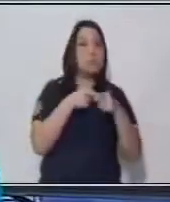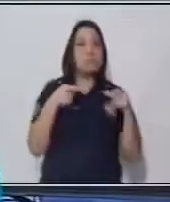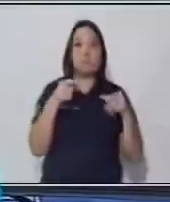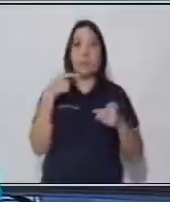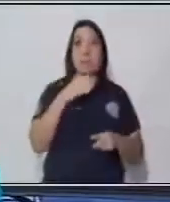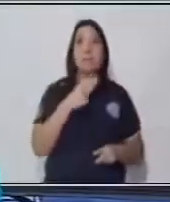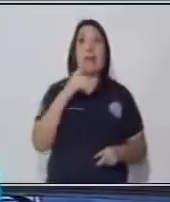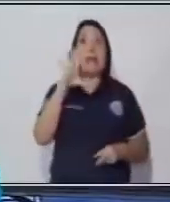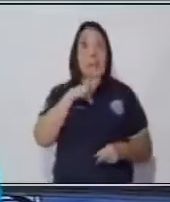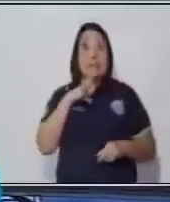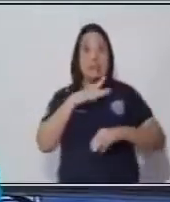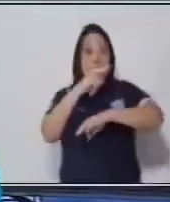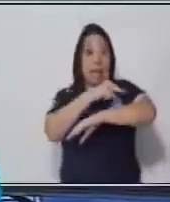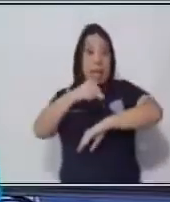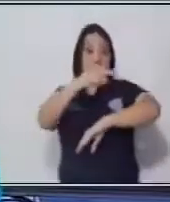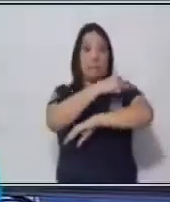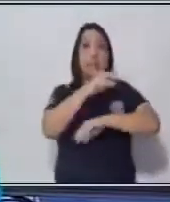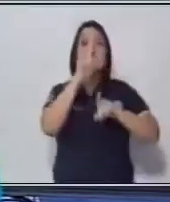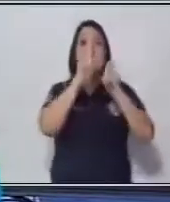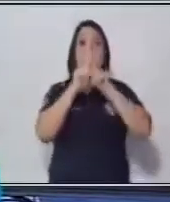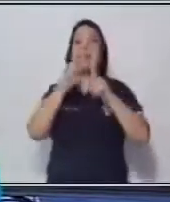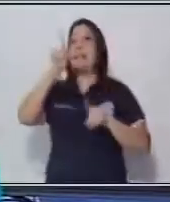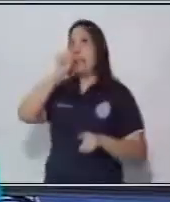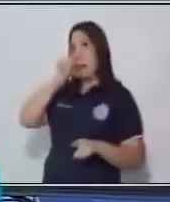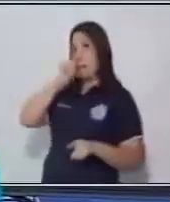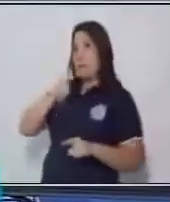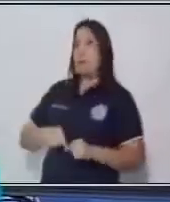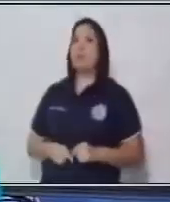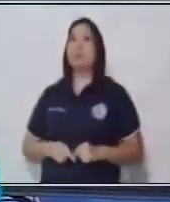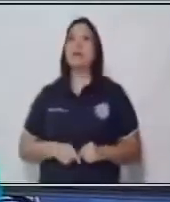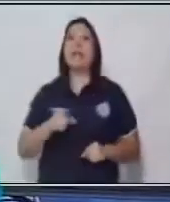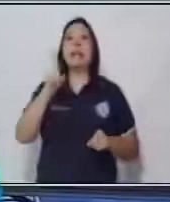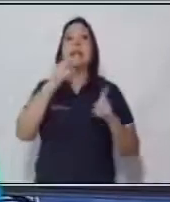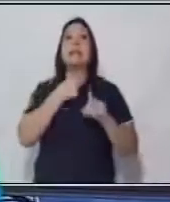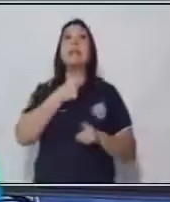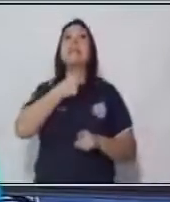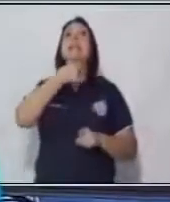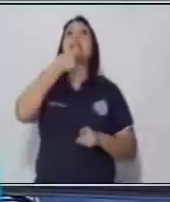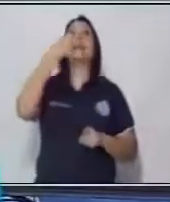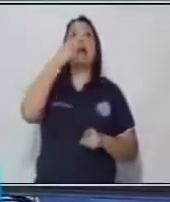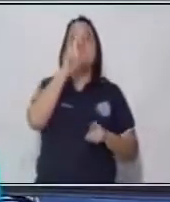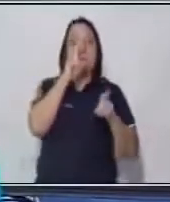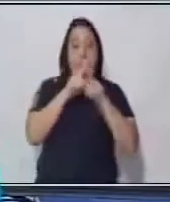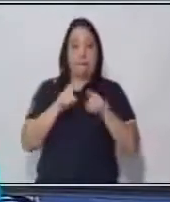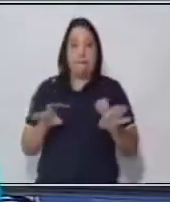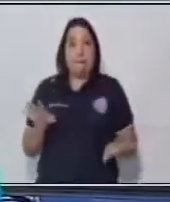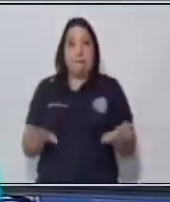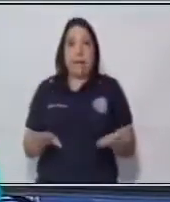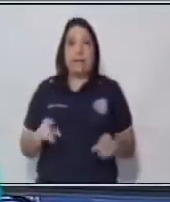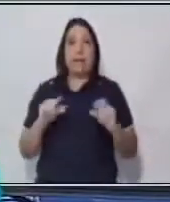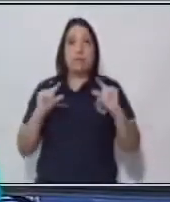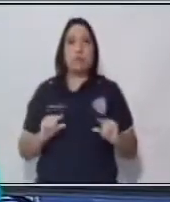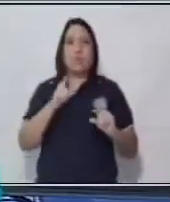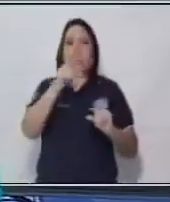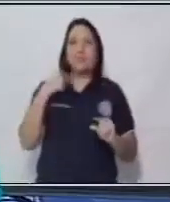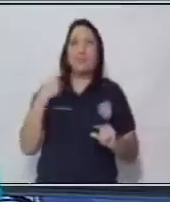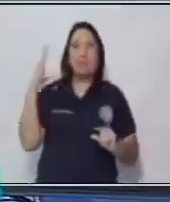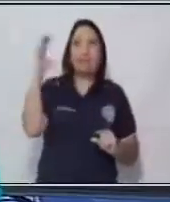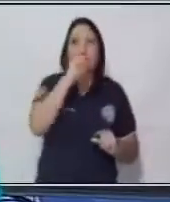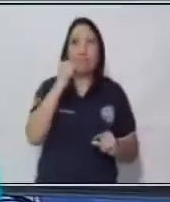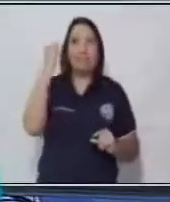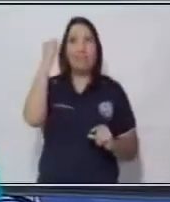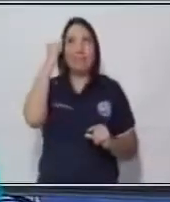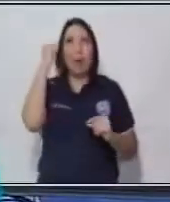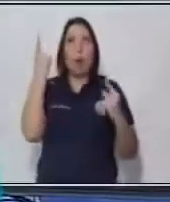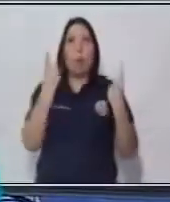Tiene plumas y tiene pico. Cuello largo, patas cortas. ¿Alguien sabe a qué me refiero con